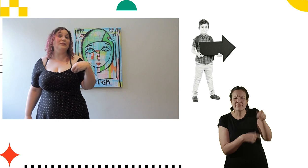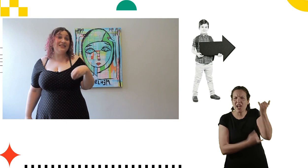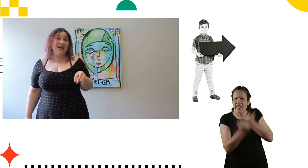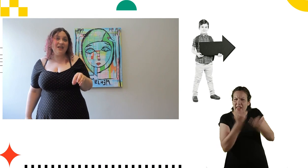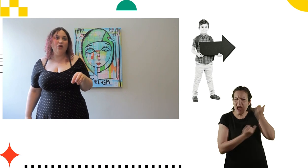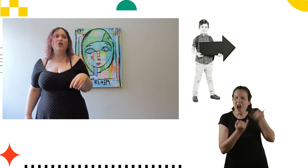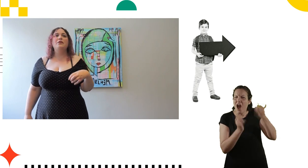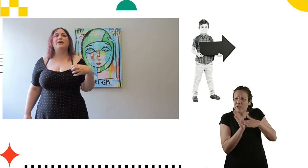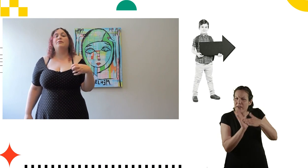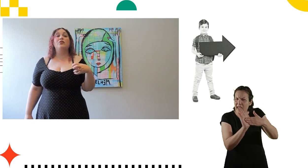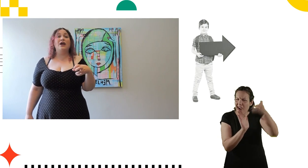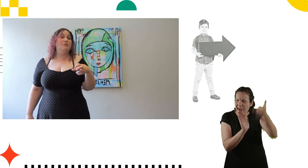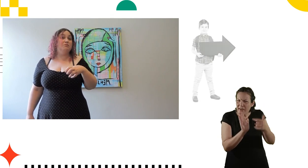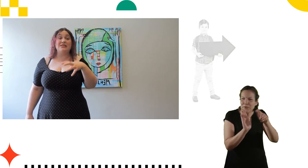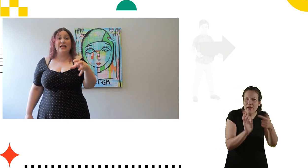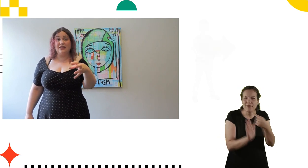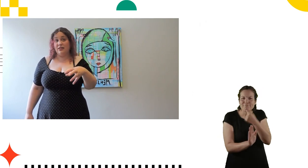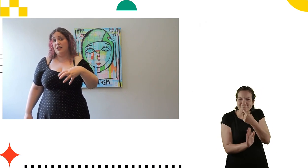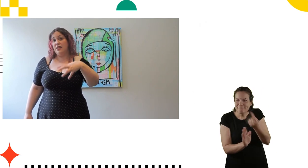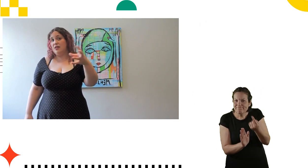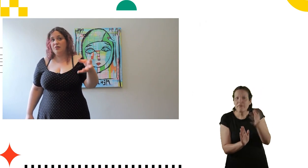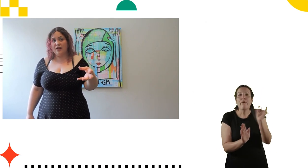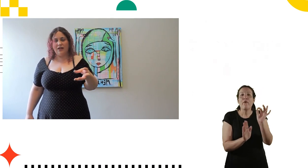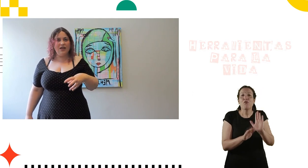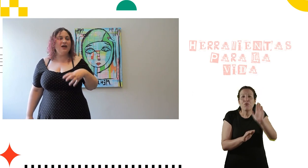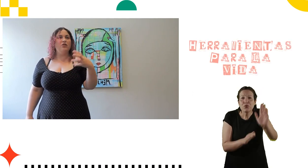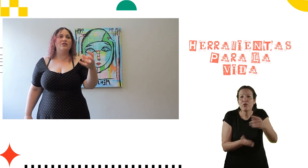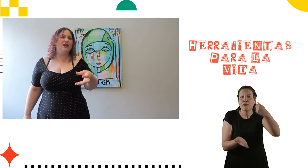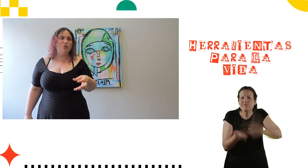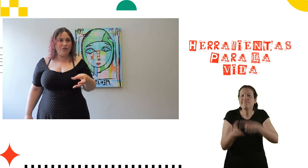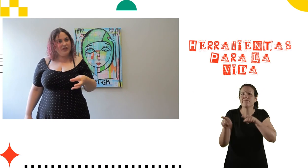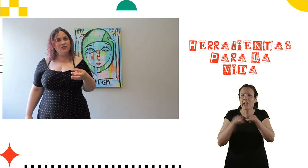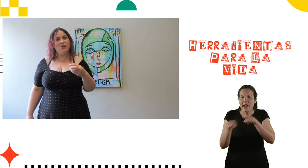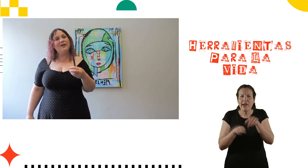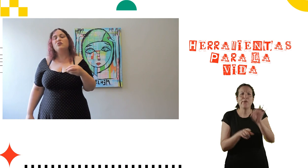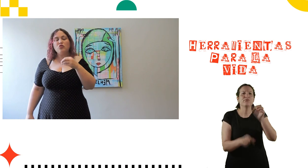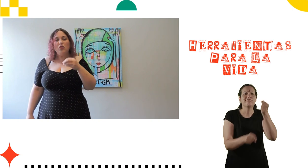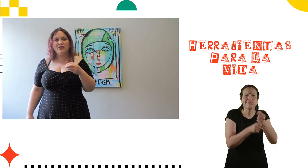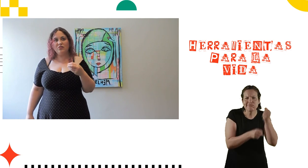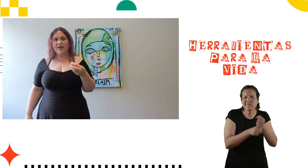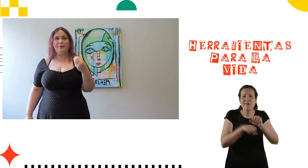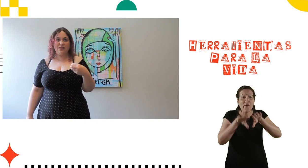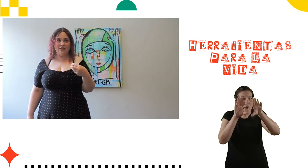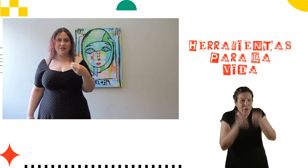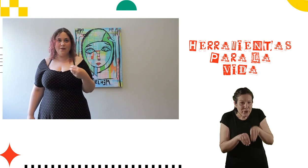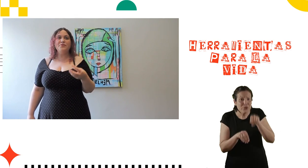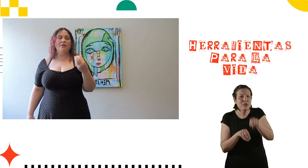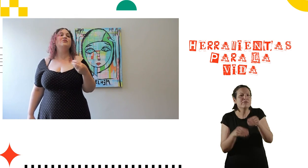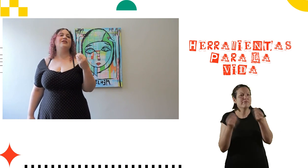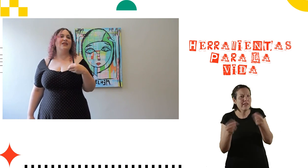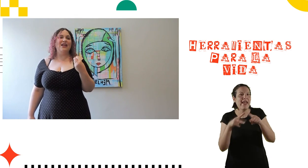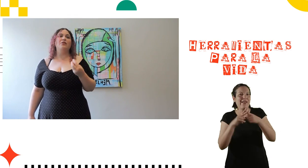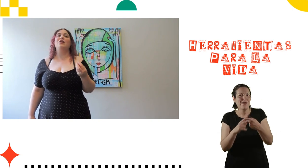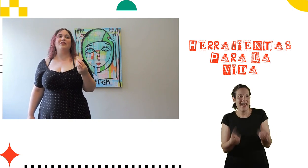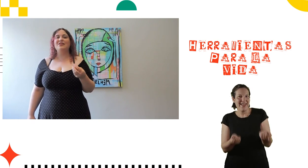está fundamentado, para poder más adelante elegir una carrera o tener algún oficio y demás. Todo eso son herramientas que